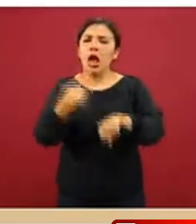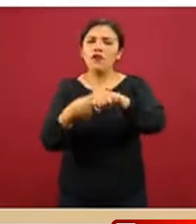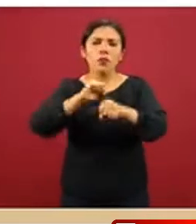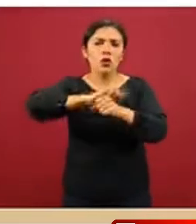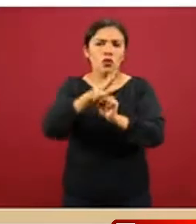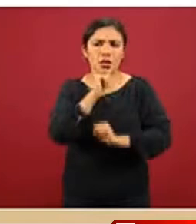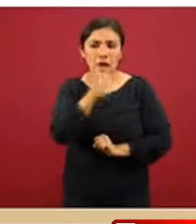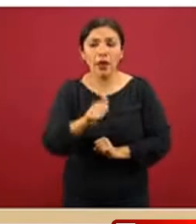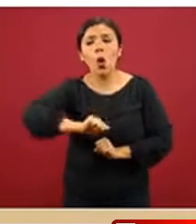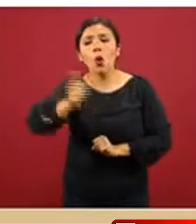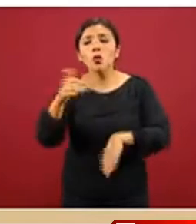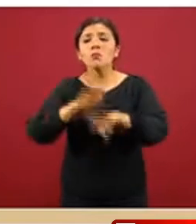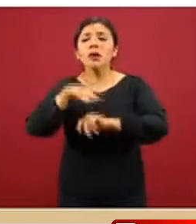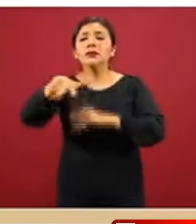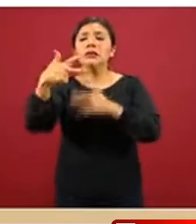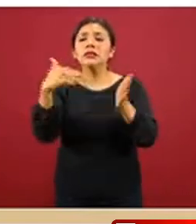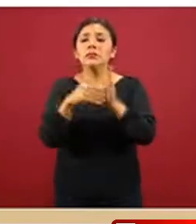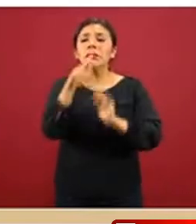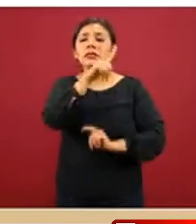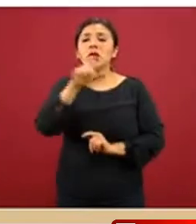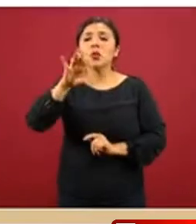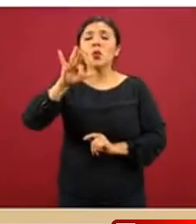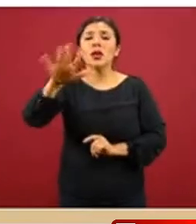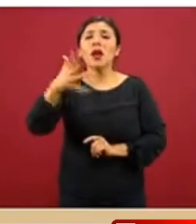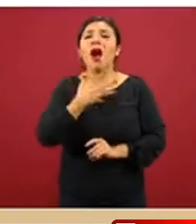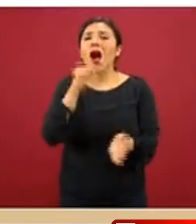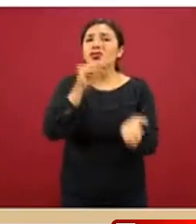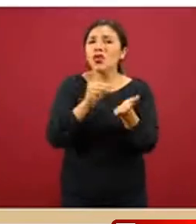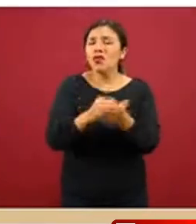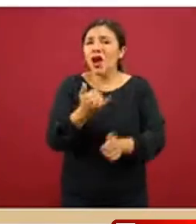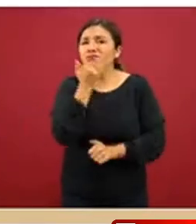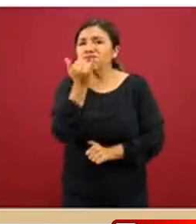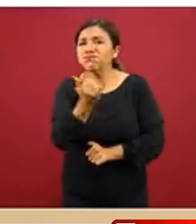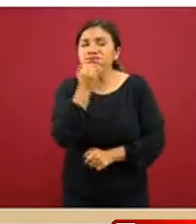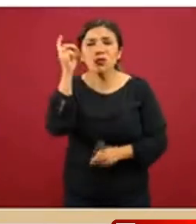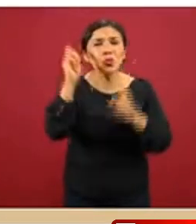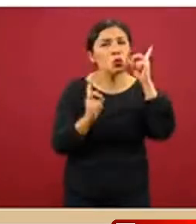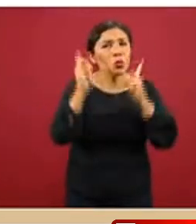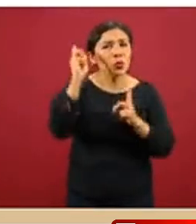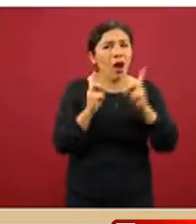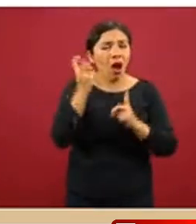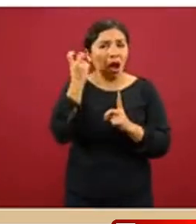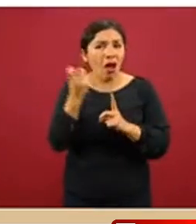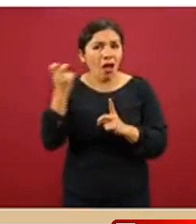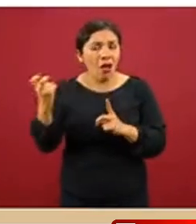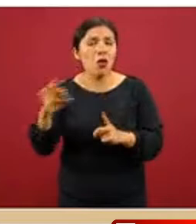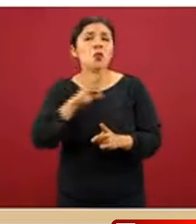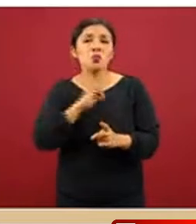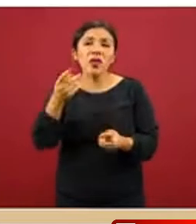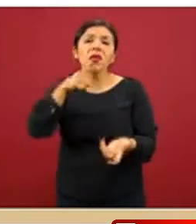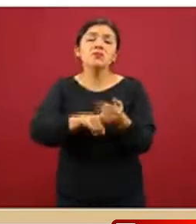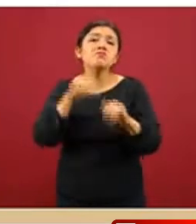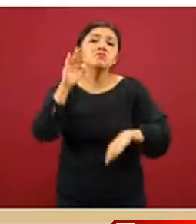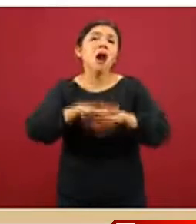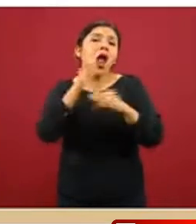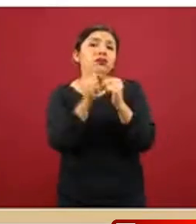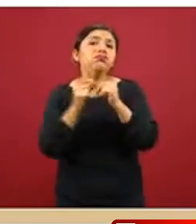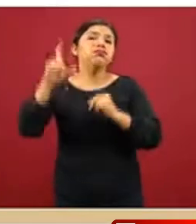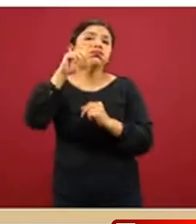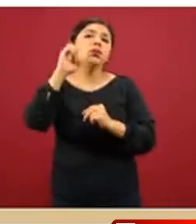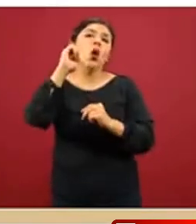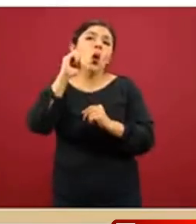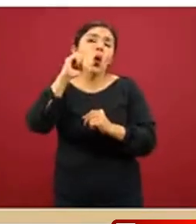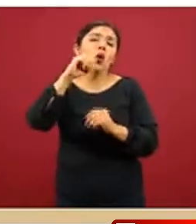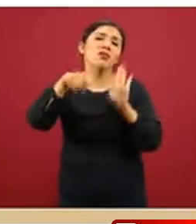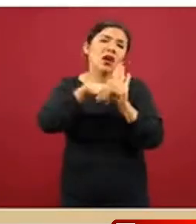y tenemos 13.145 que están todavía en calidad de sospechosos, de ahí podrían también sumarse.